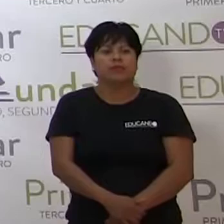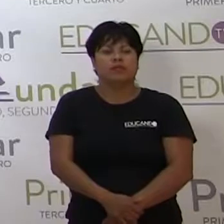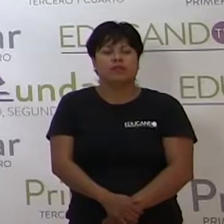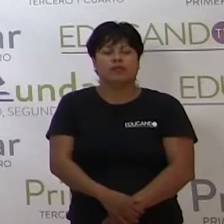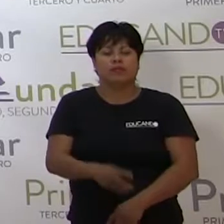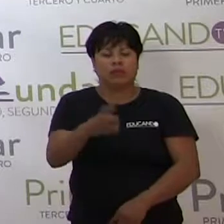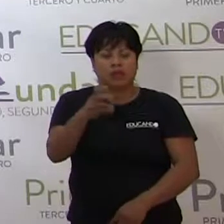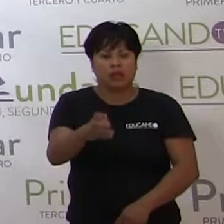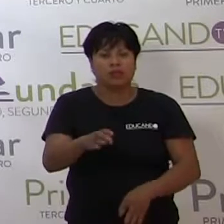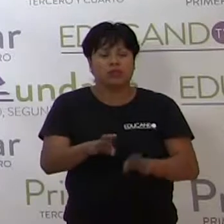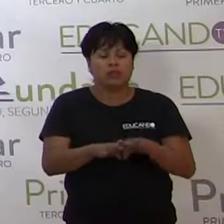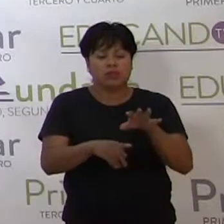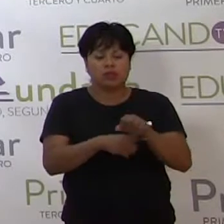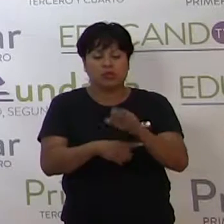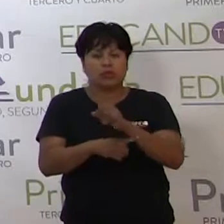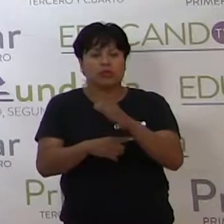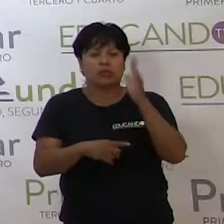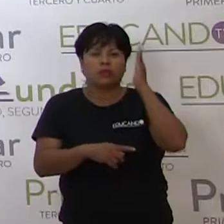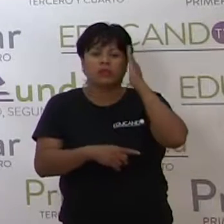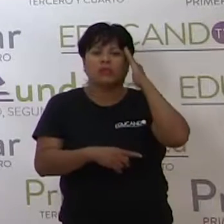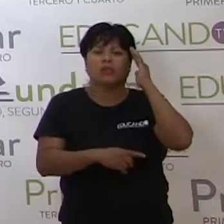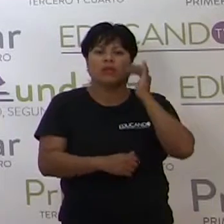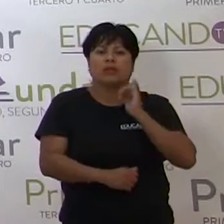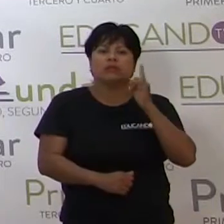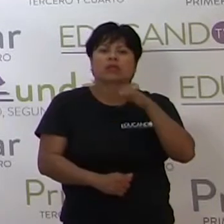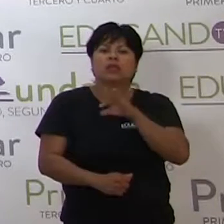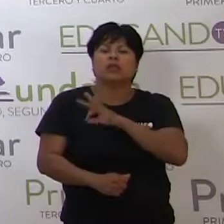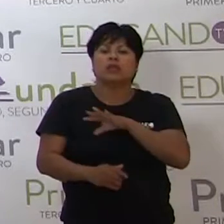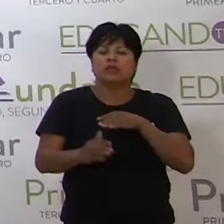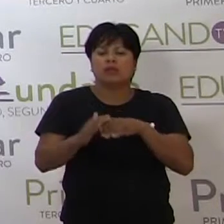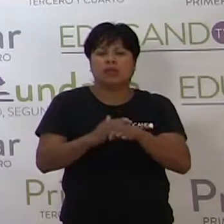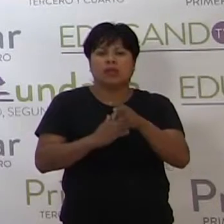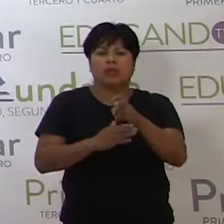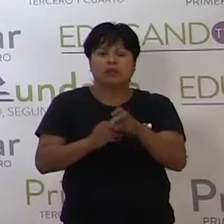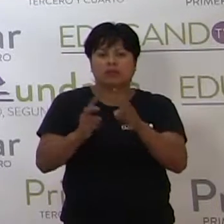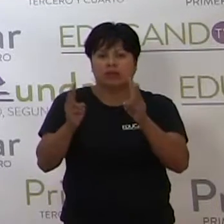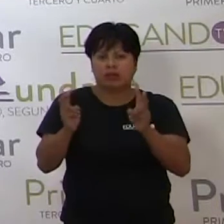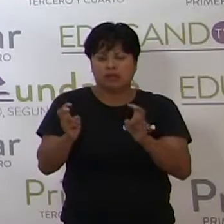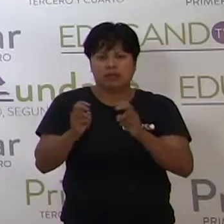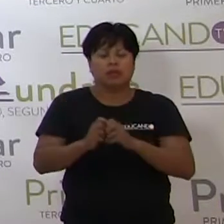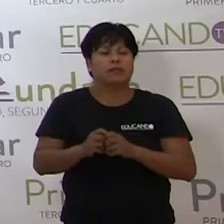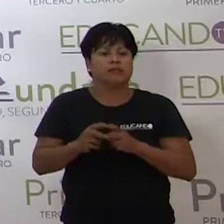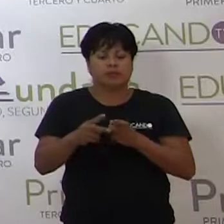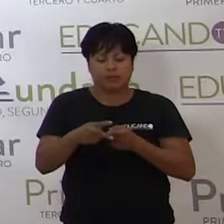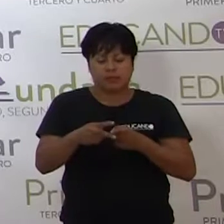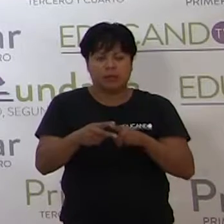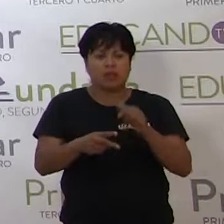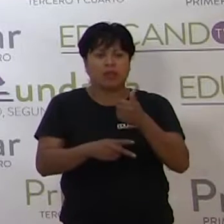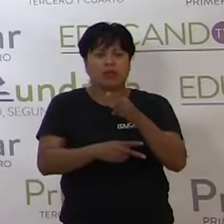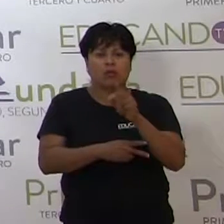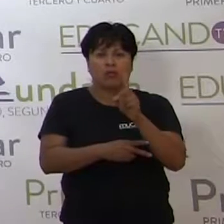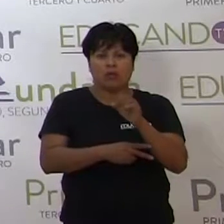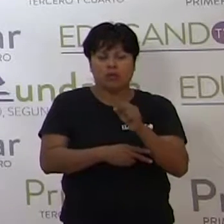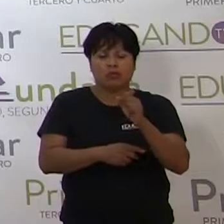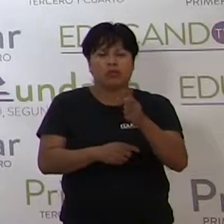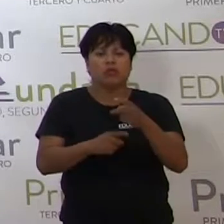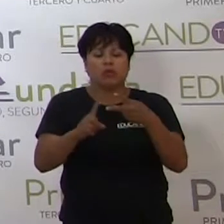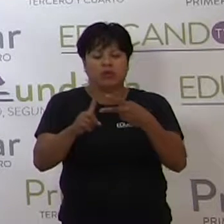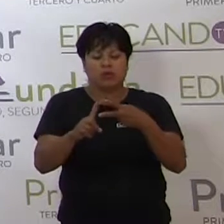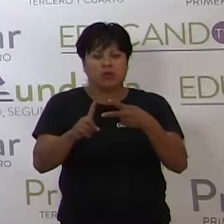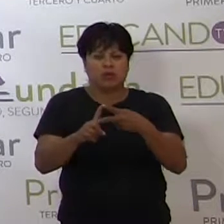Estos son los conceptos principales para poder entrar a este tema. Ángulos agudos de un